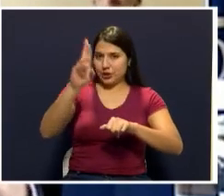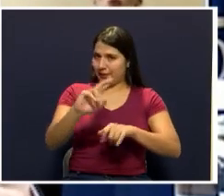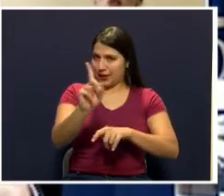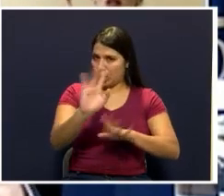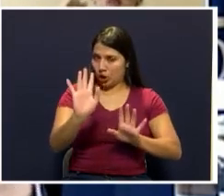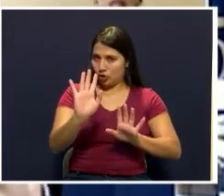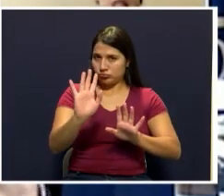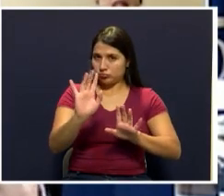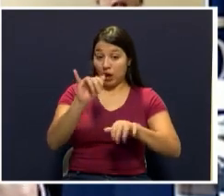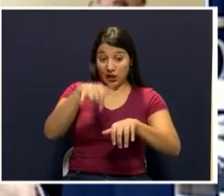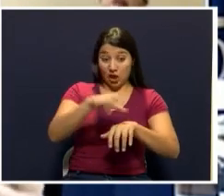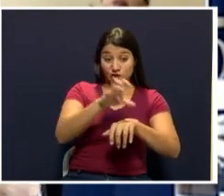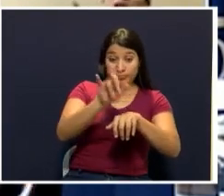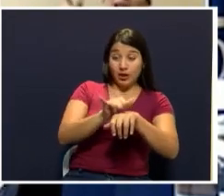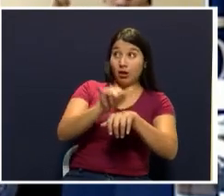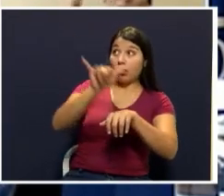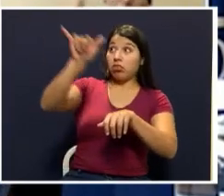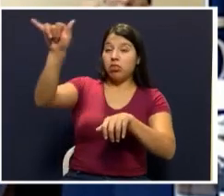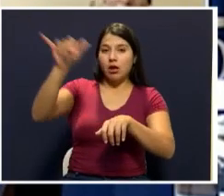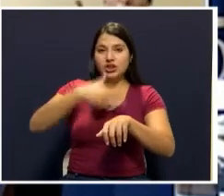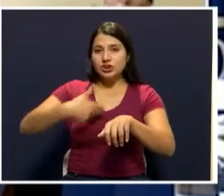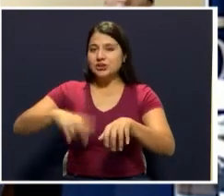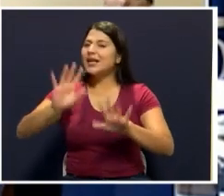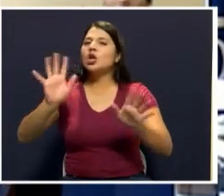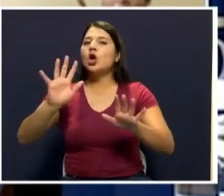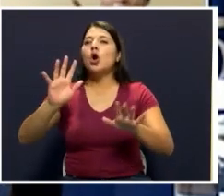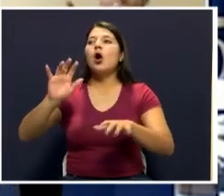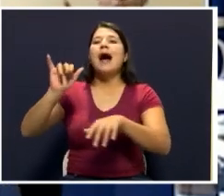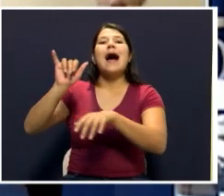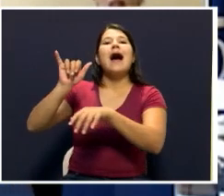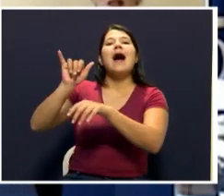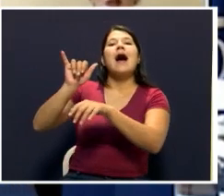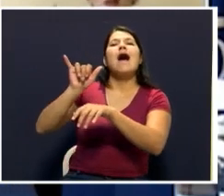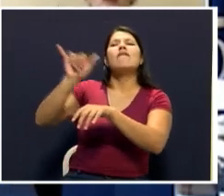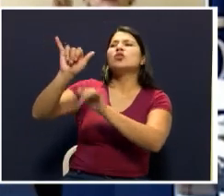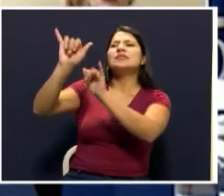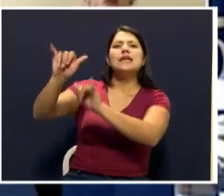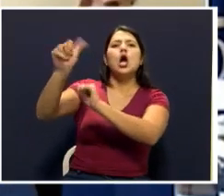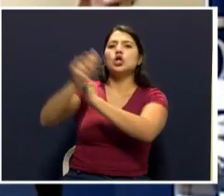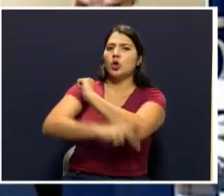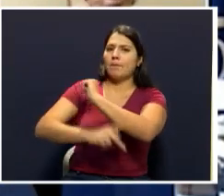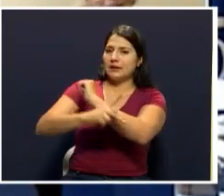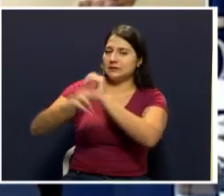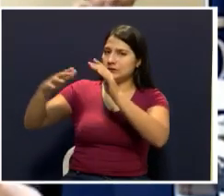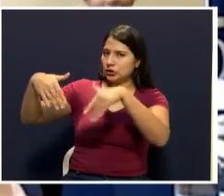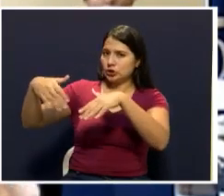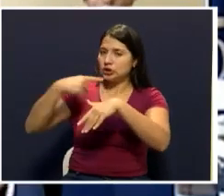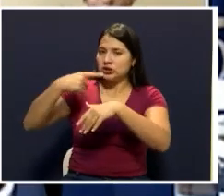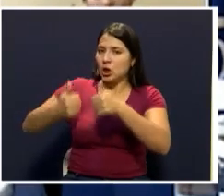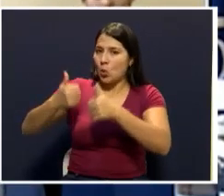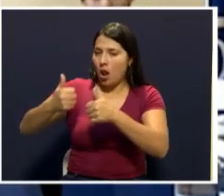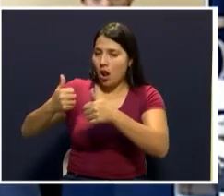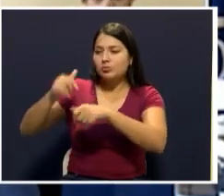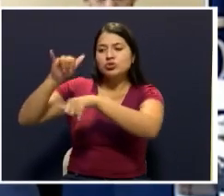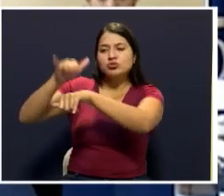mercado internacional de charters y va a ir a Beijing a recoger el material